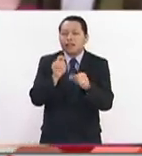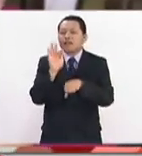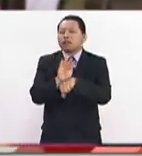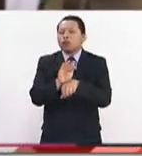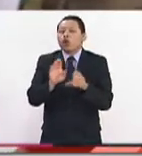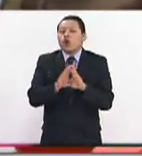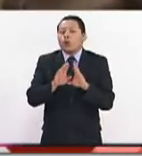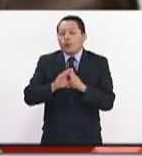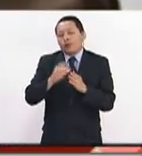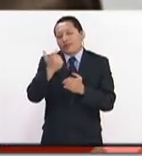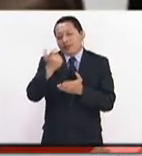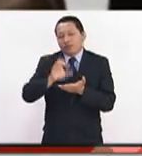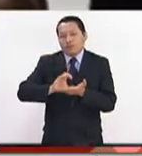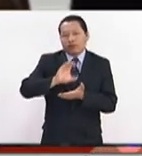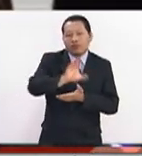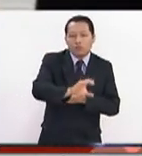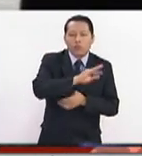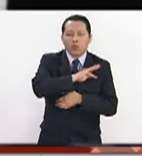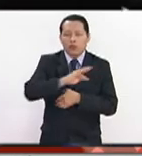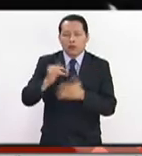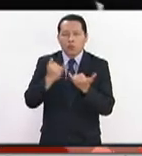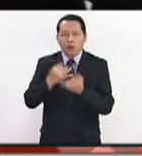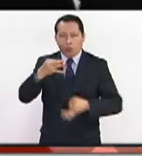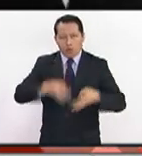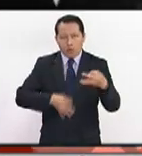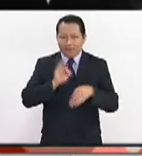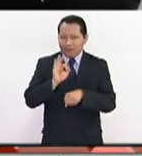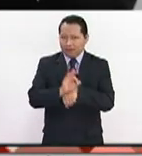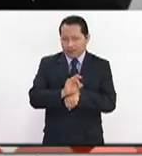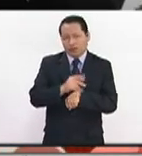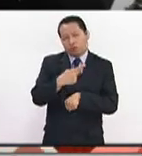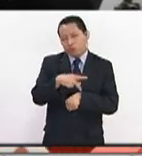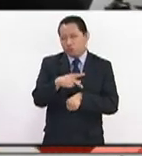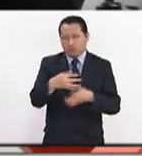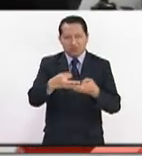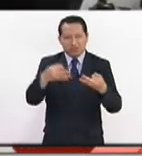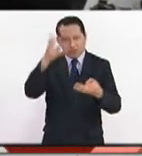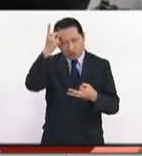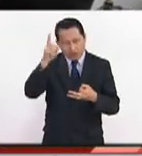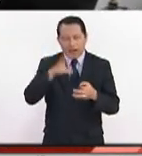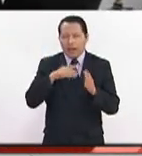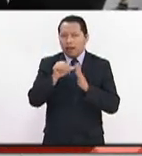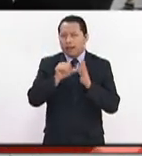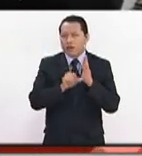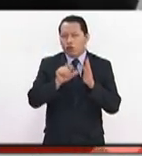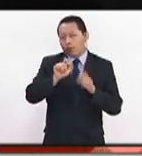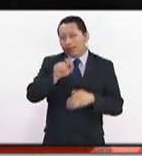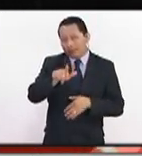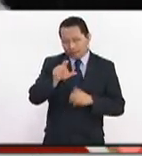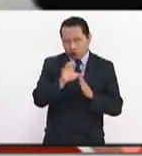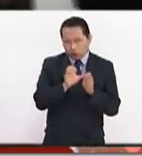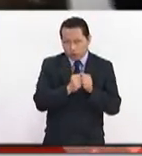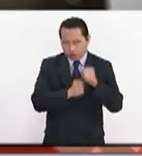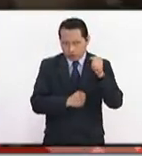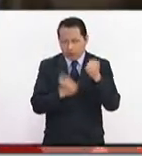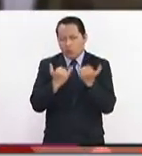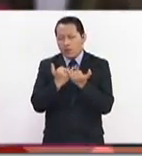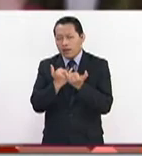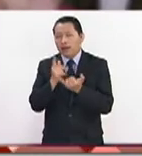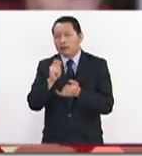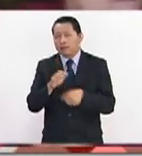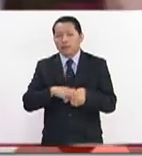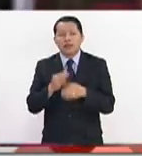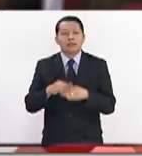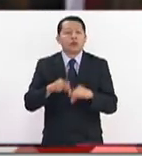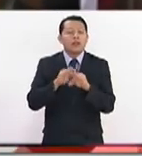el financiamiento y sobre todo la certeza y seguridad jurídica de la propiedad en términos del artículo 27 constitucional, y es uno de los factores más